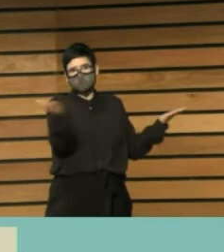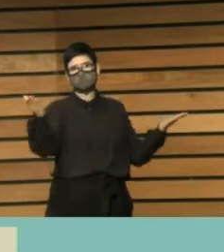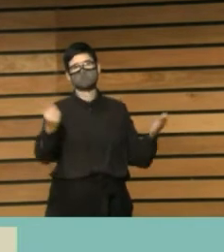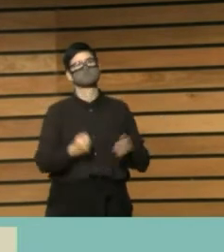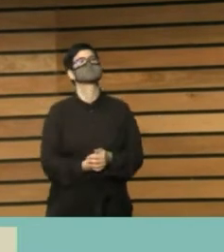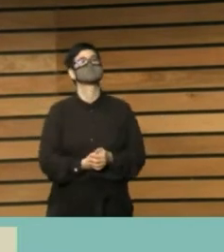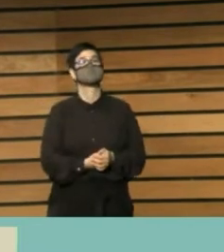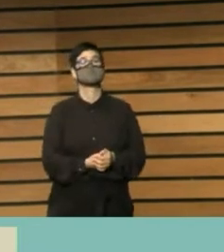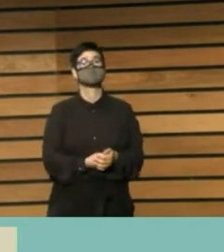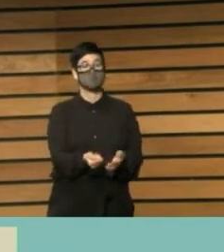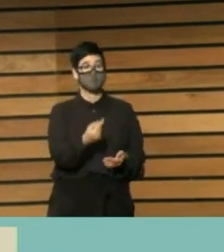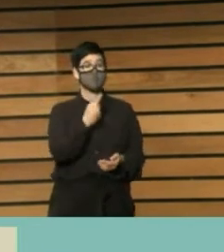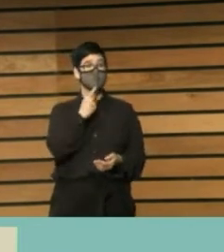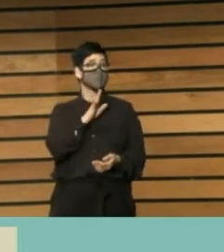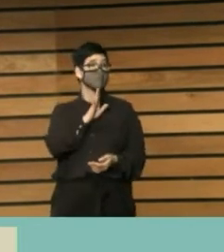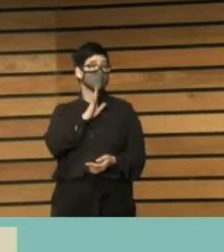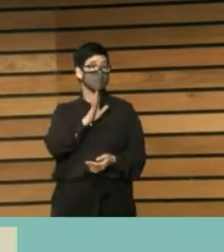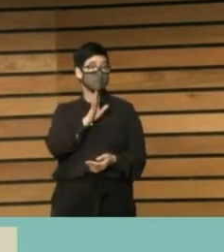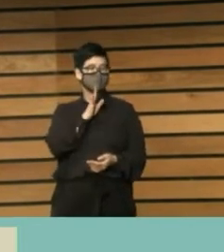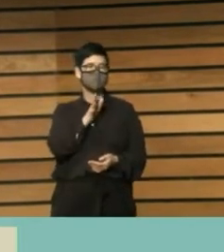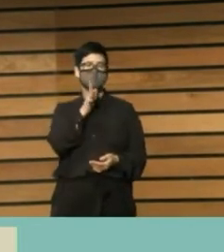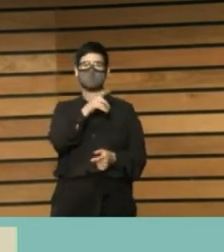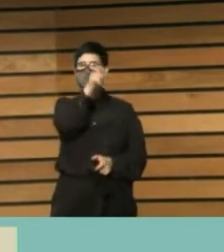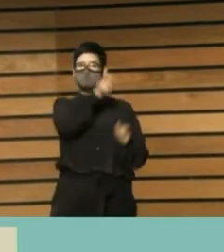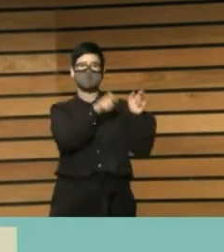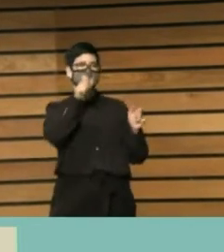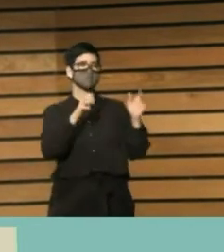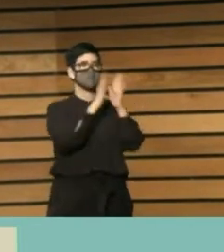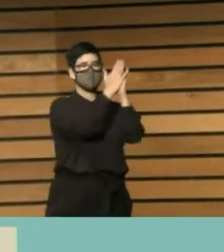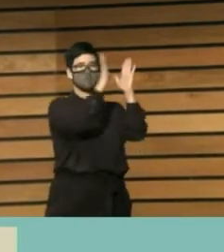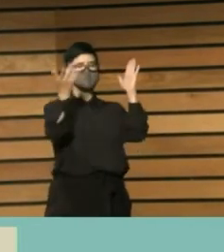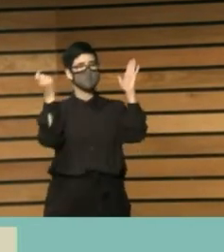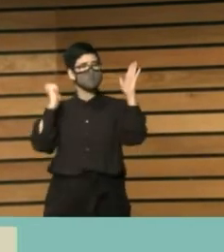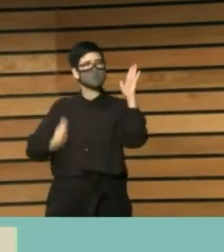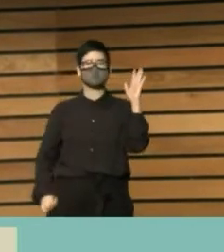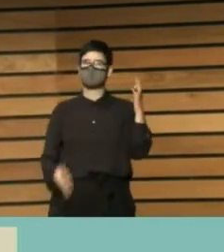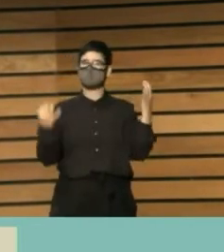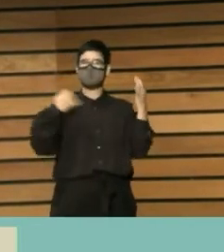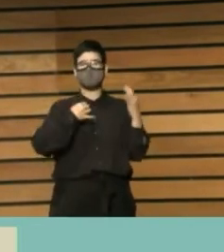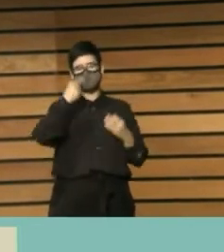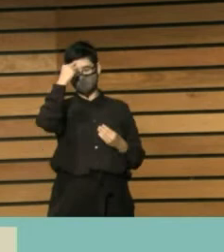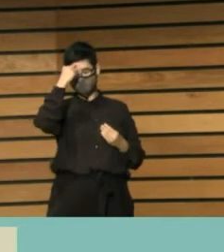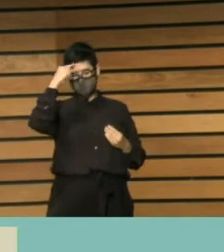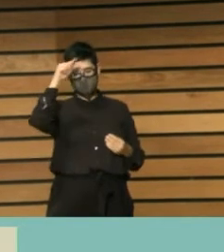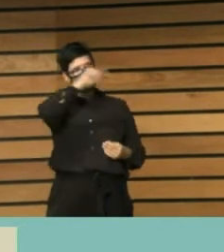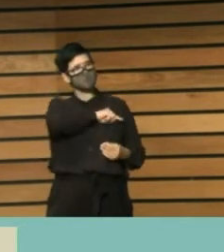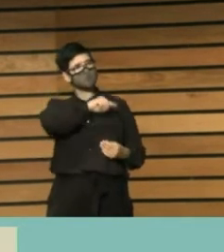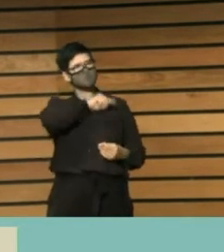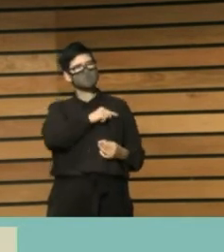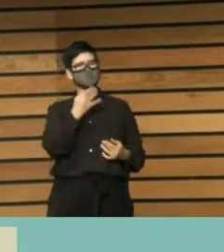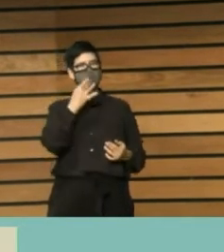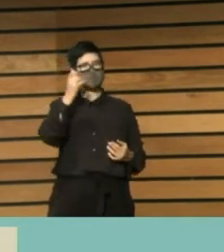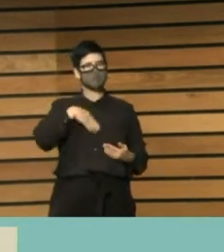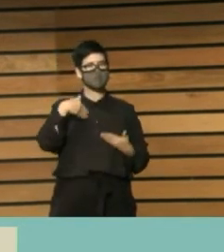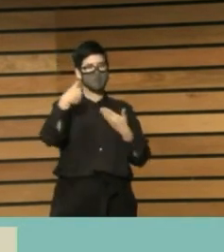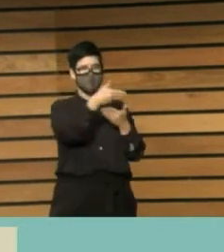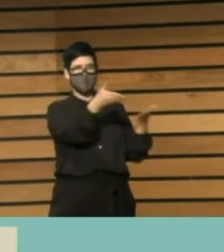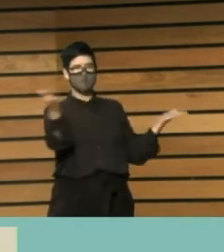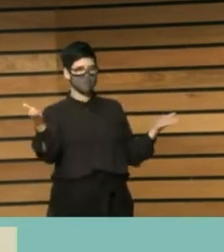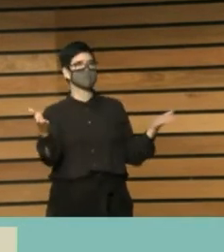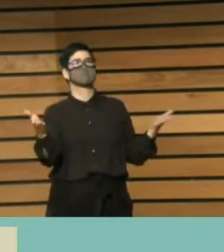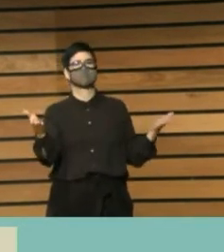bibliotecarios nos ha de mover la convicción profesional, debemos tener conciencia del por qué y a quién servimos. La técnica ya la